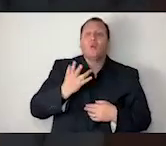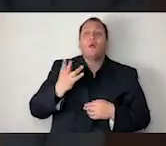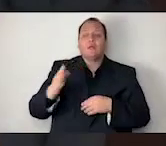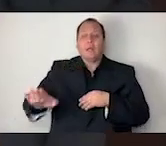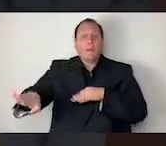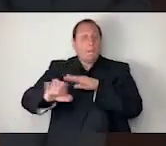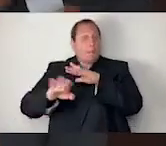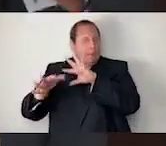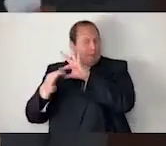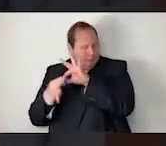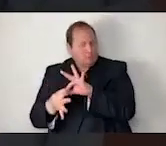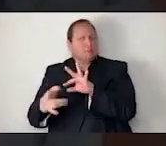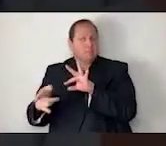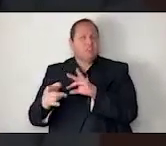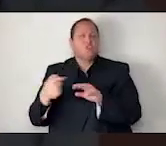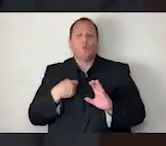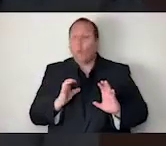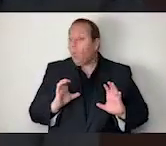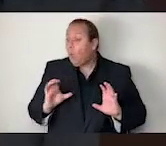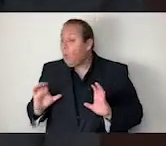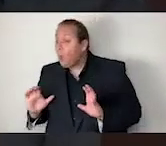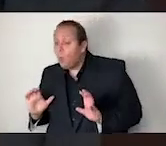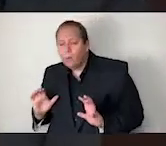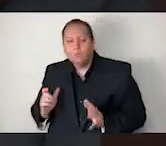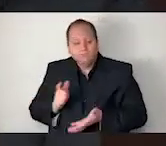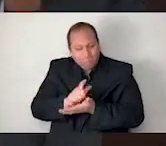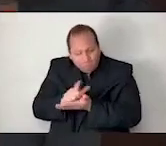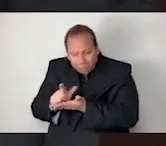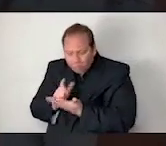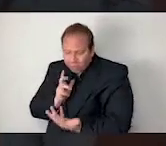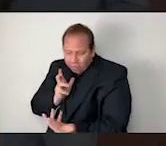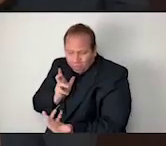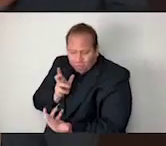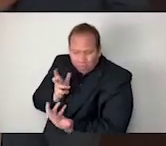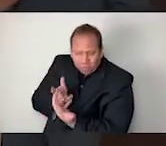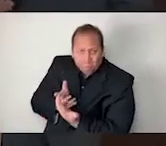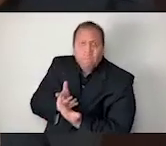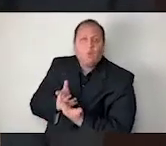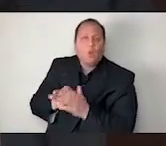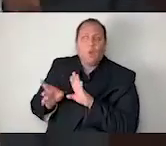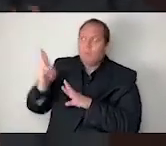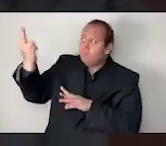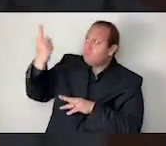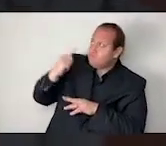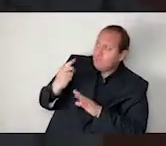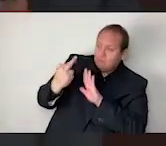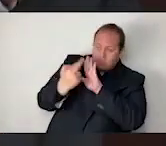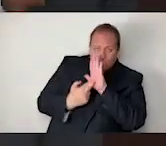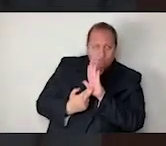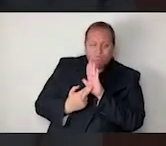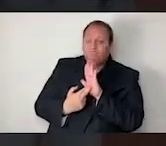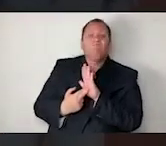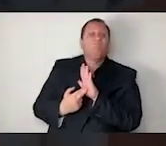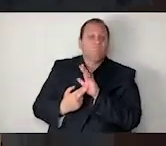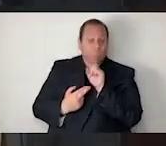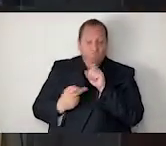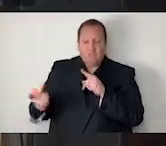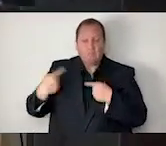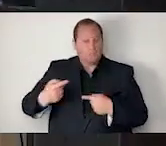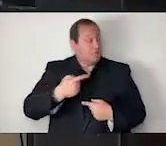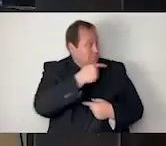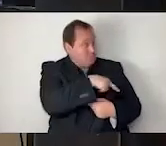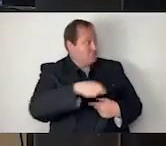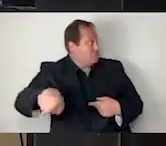adaptarse y adoptar las medidas sanitarias los mismos trabajadores no lo van a hacer saber y nos vamos a constituir en su empresa